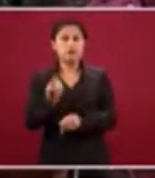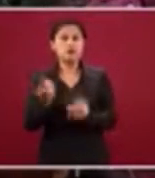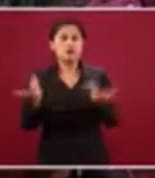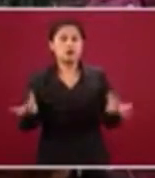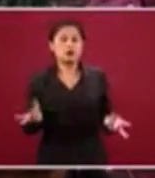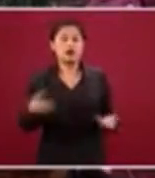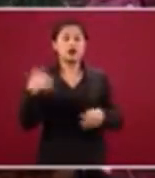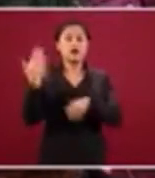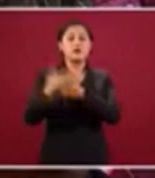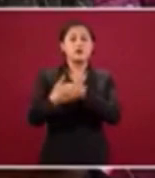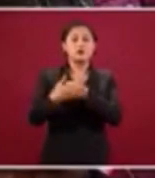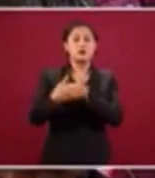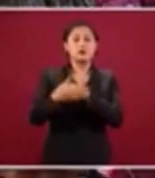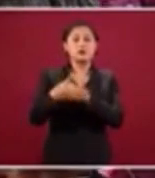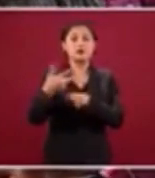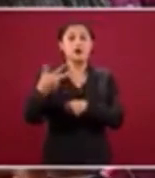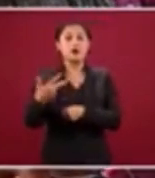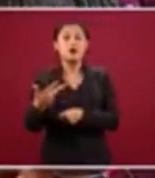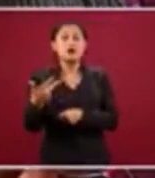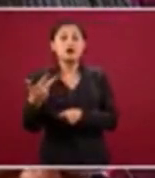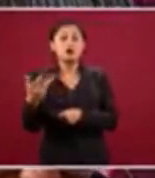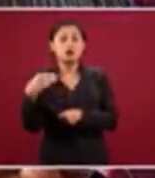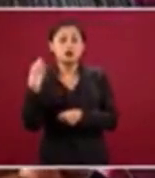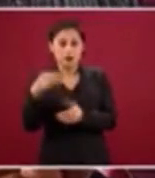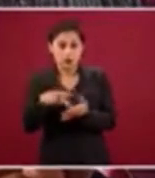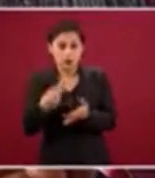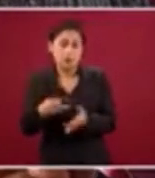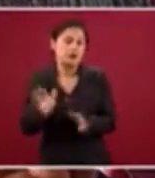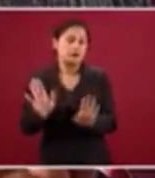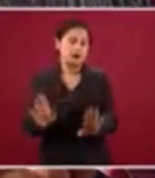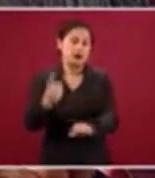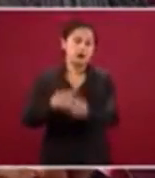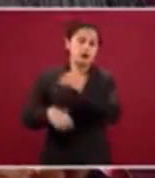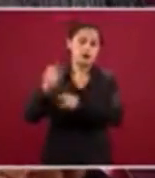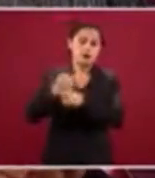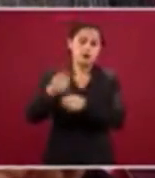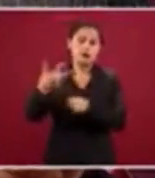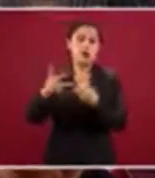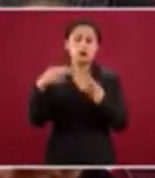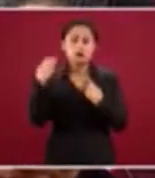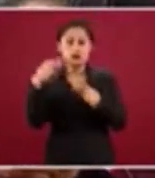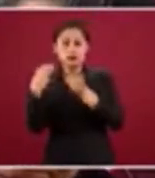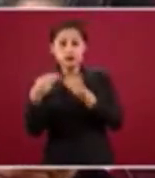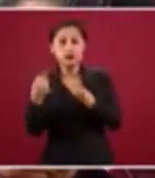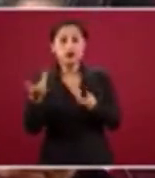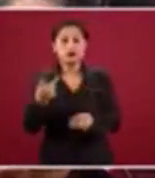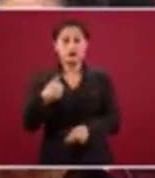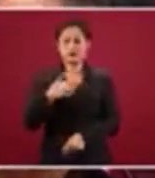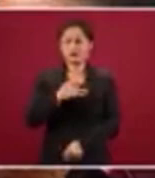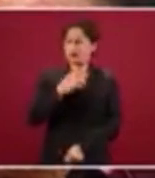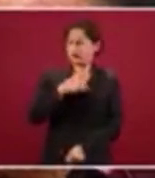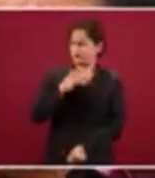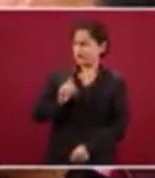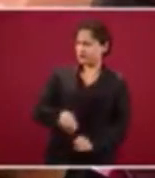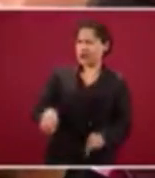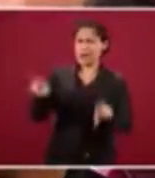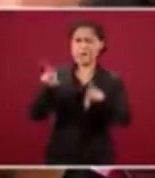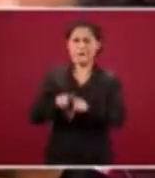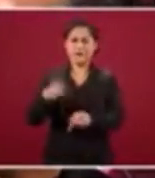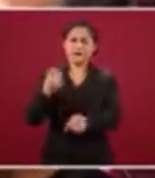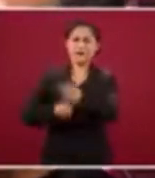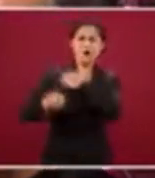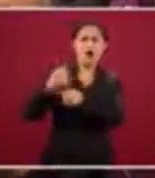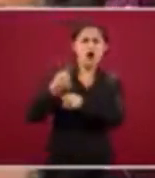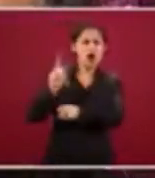8 de marzo del año pasado fue para mí lo mismo que se vivía o se venía viendo de todos los